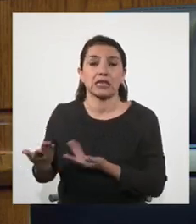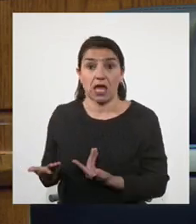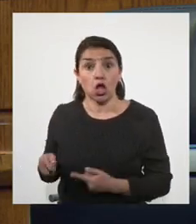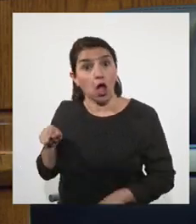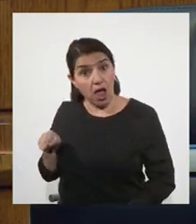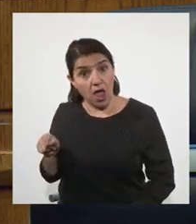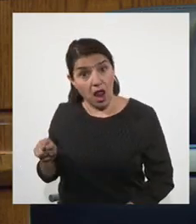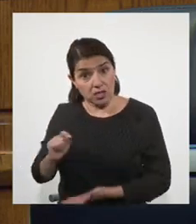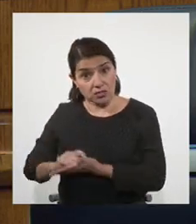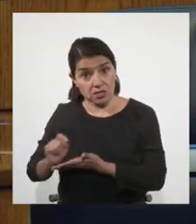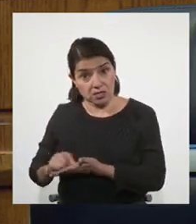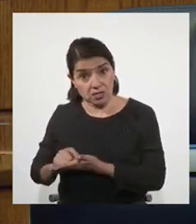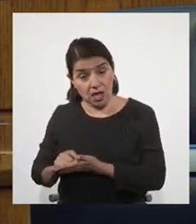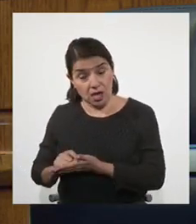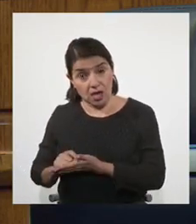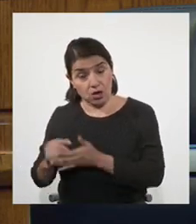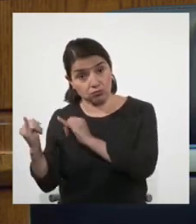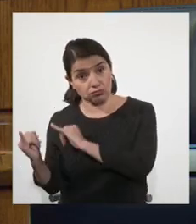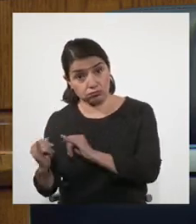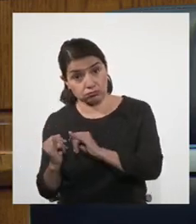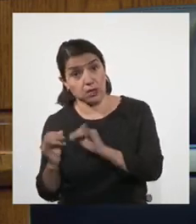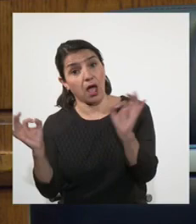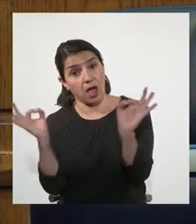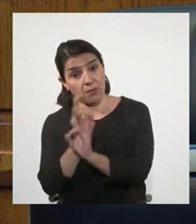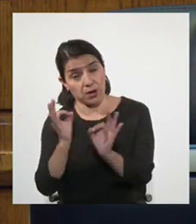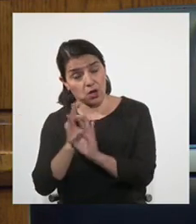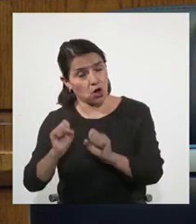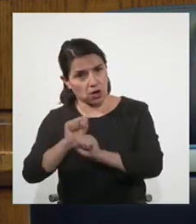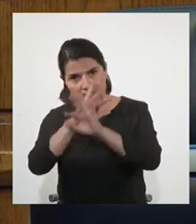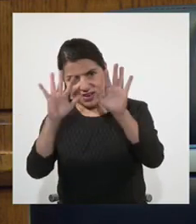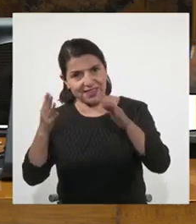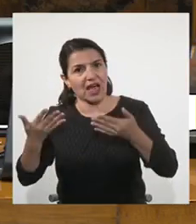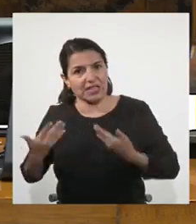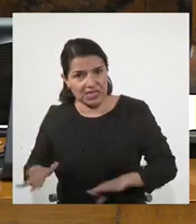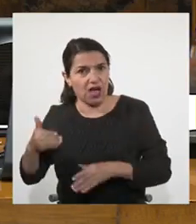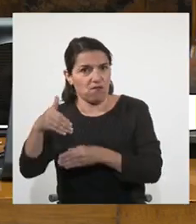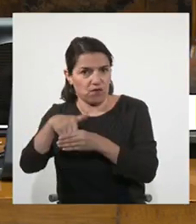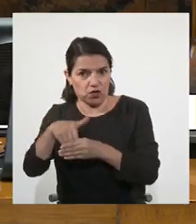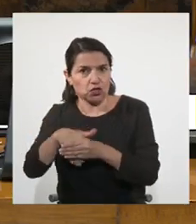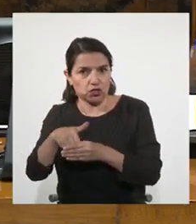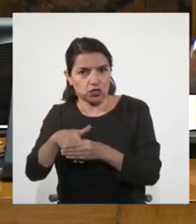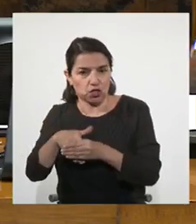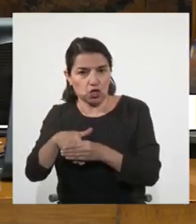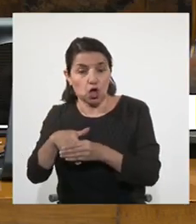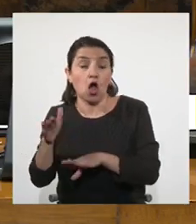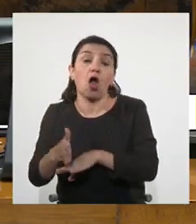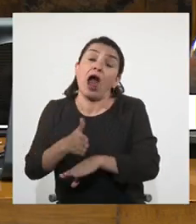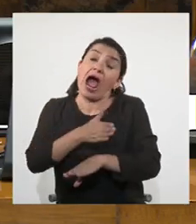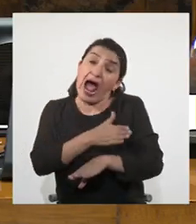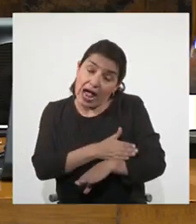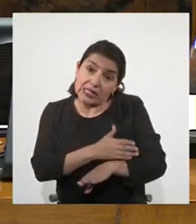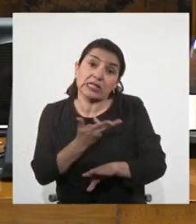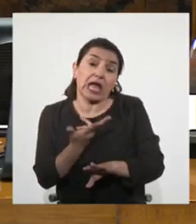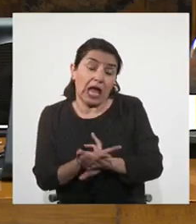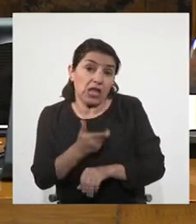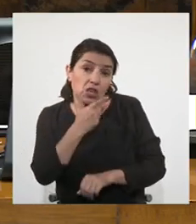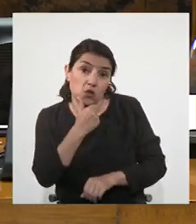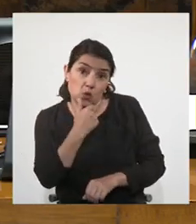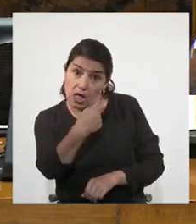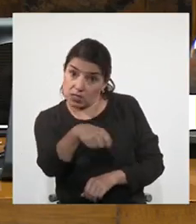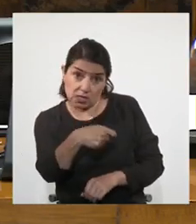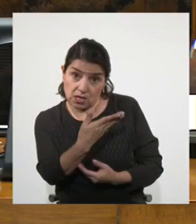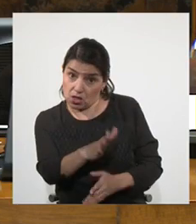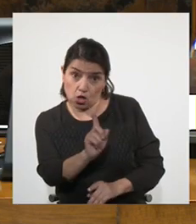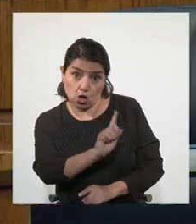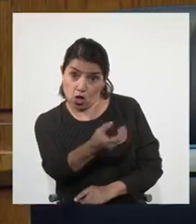claridad, aquí ya se votó, eso es así. En su momento, si tenía duda de haberlo dicho, no lo dijeron. Yo no entiendo